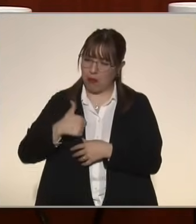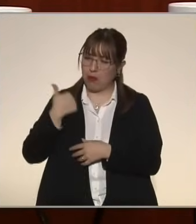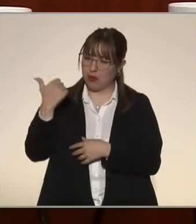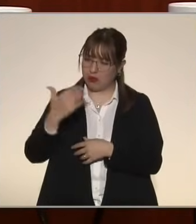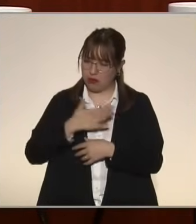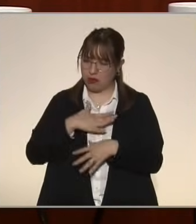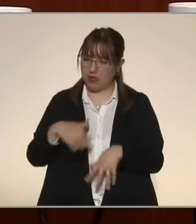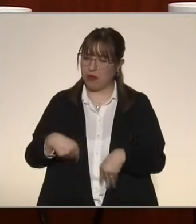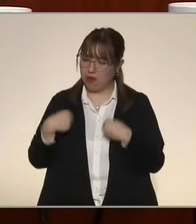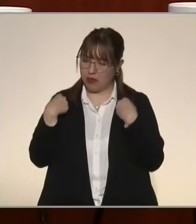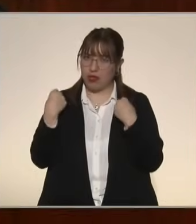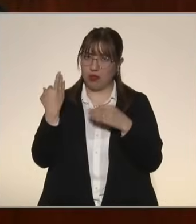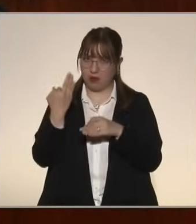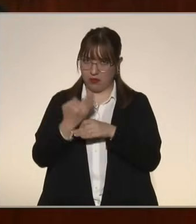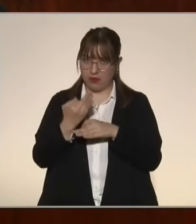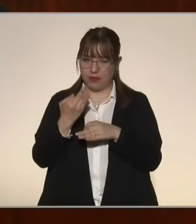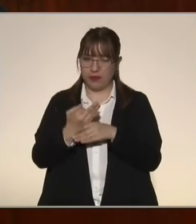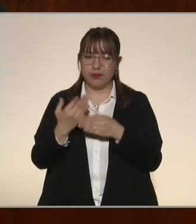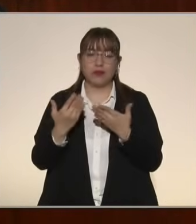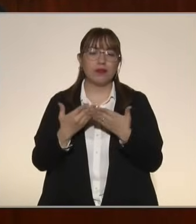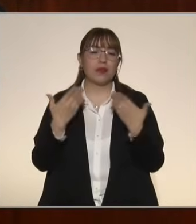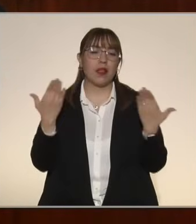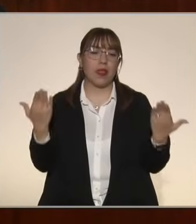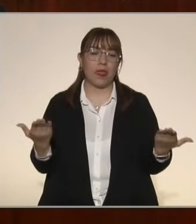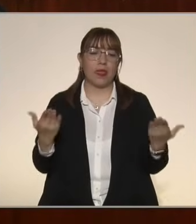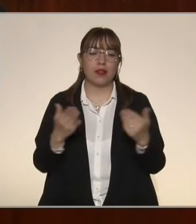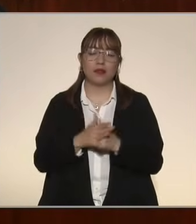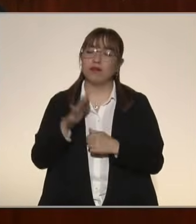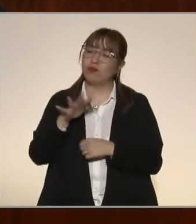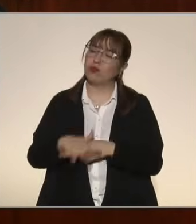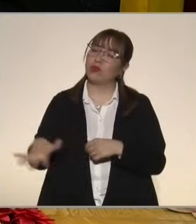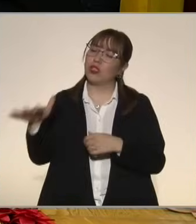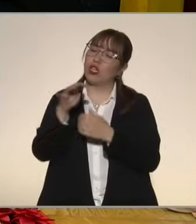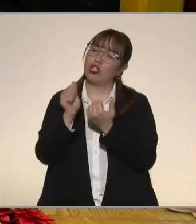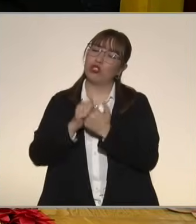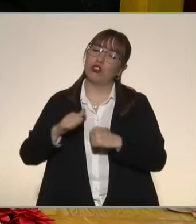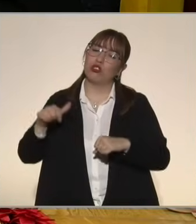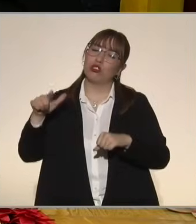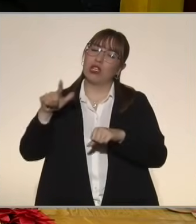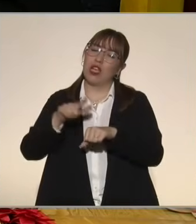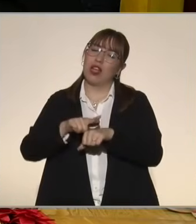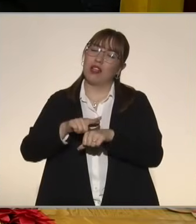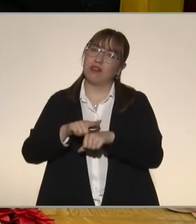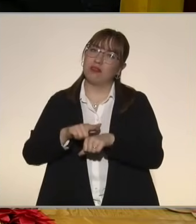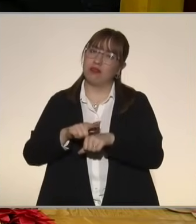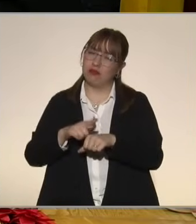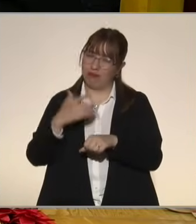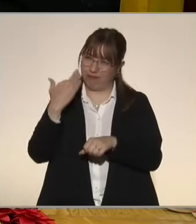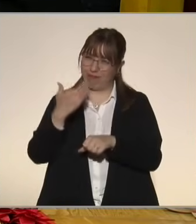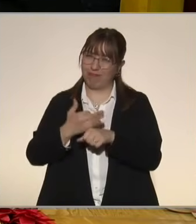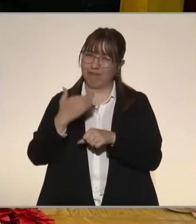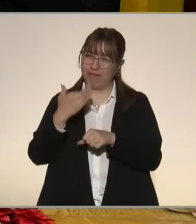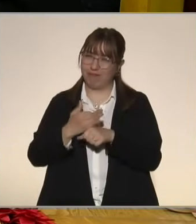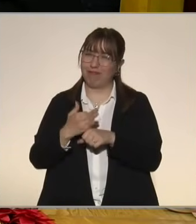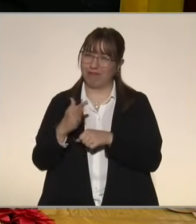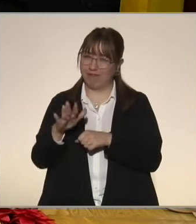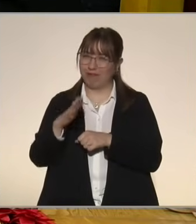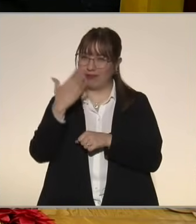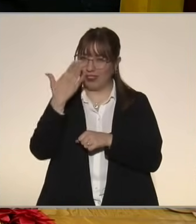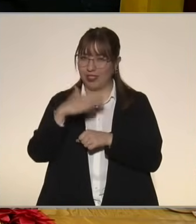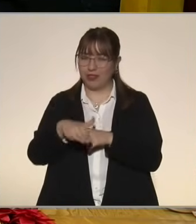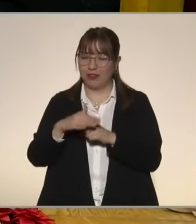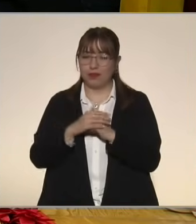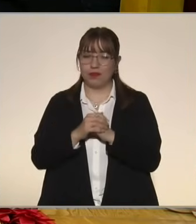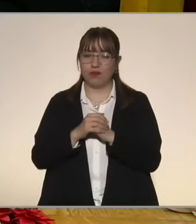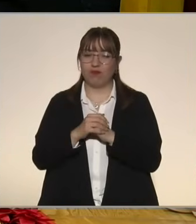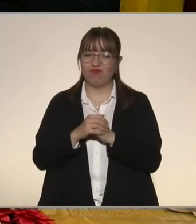que es muy importante. Ahora, ¿qué hacer con esta exigencia social, Alexis? Porque sí es cierto que en esta época, y empezamos el programa diciendo eso, hay